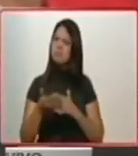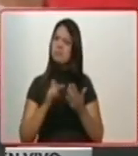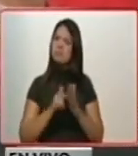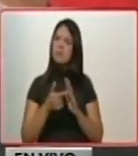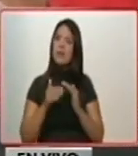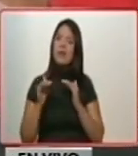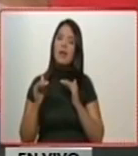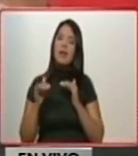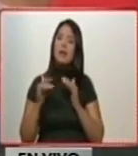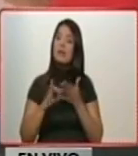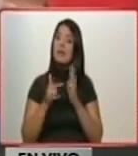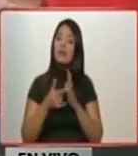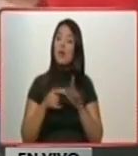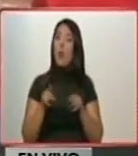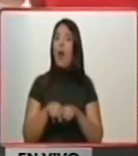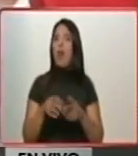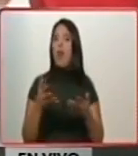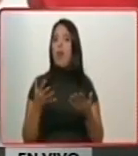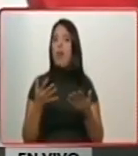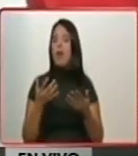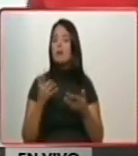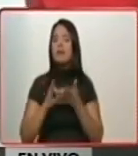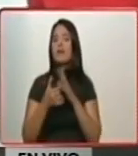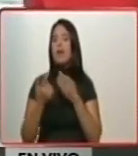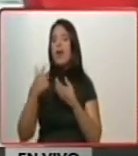igual decir inclusión,